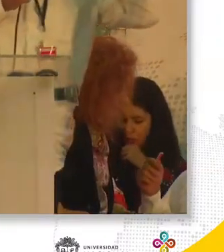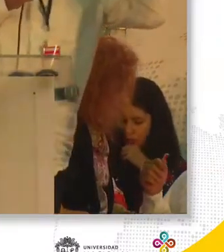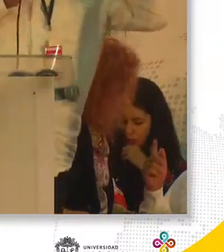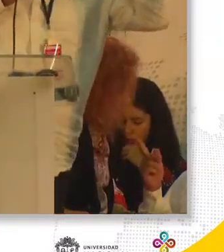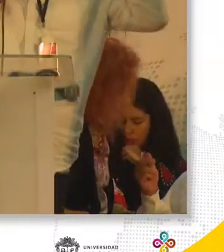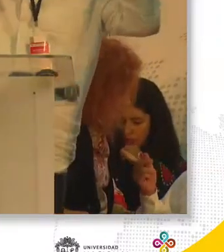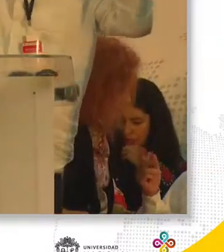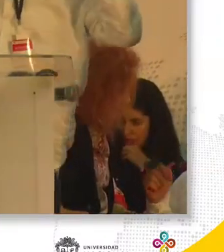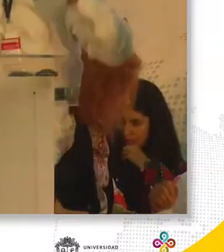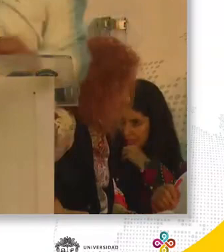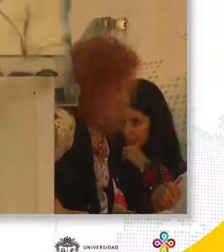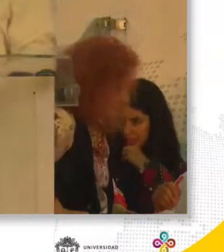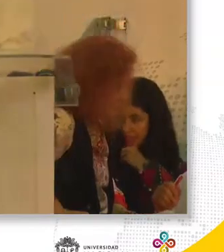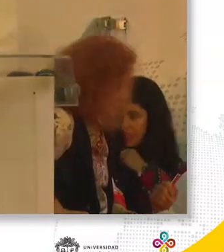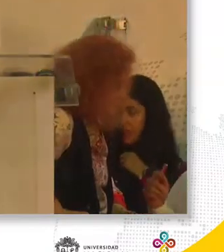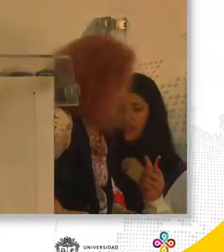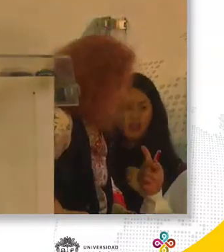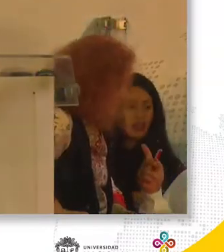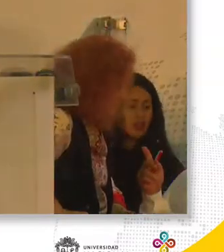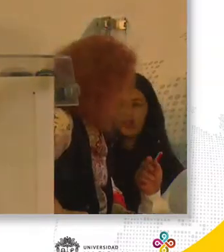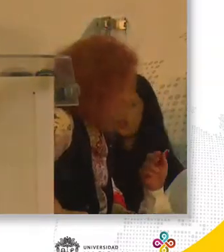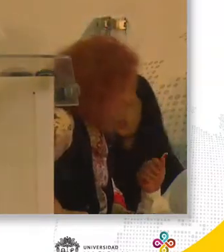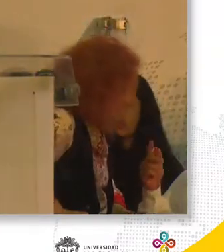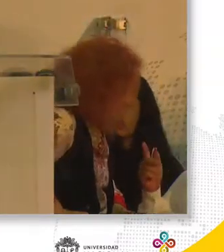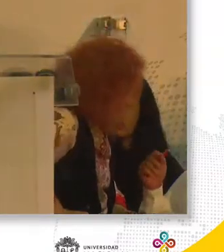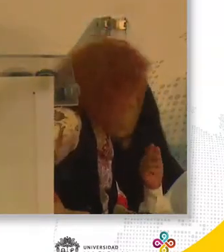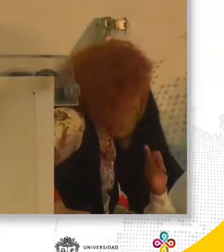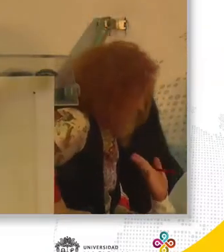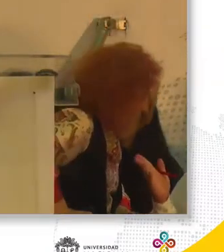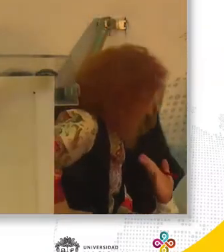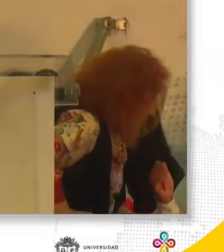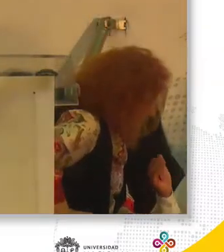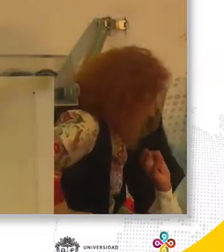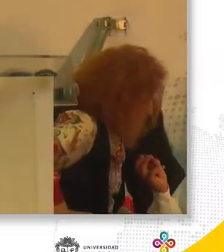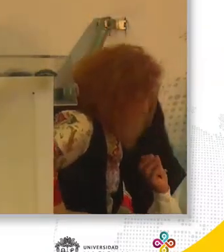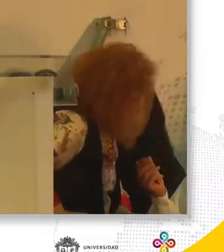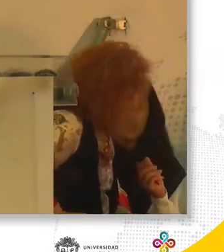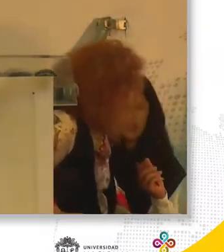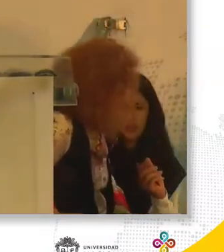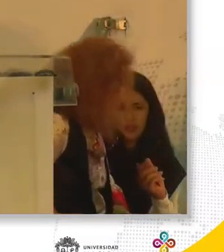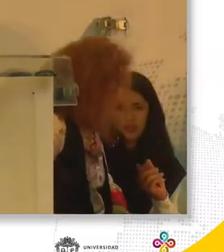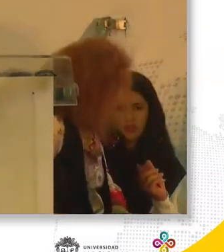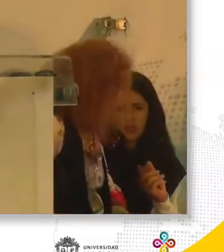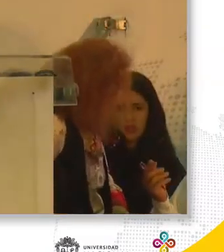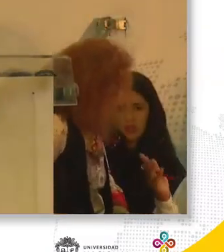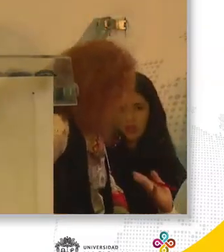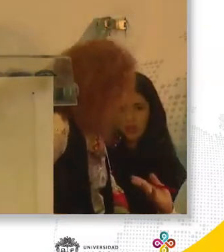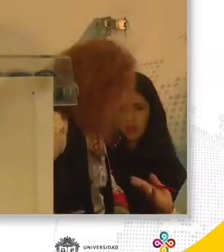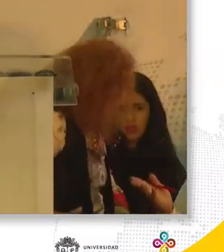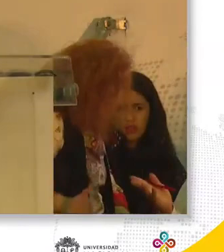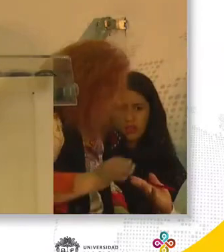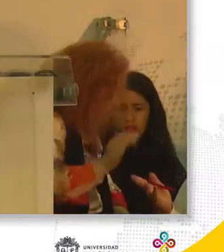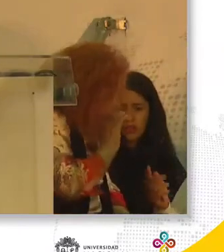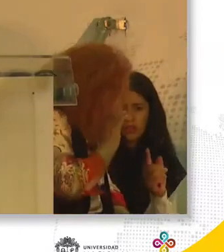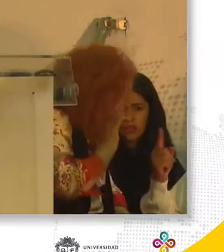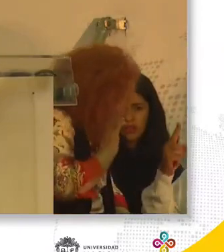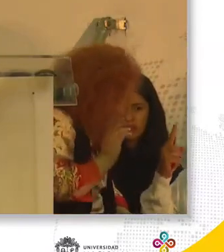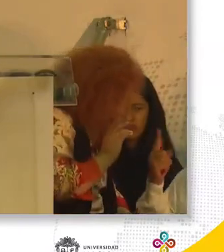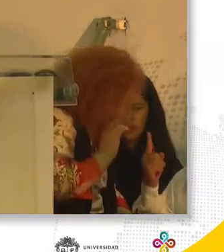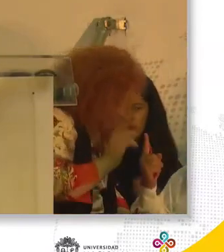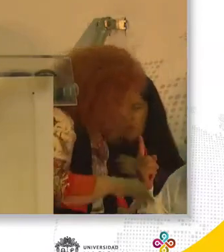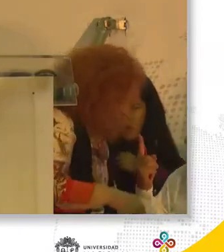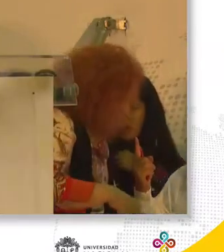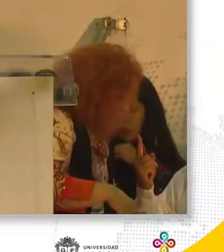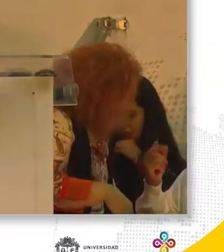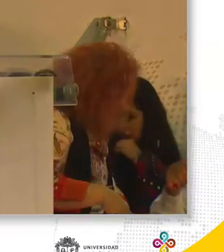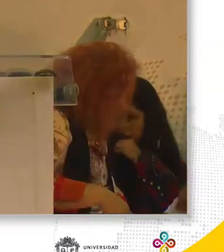Escuchar las resonancias de la cotidianidad, atender el día a día de la naturaleza